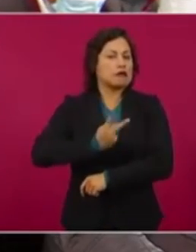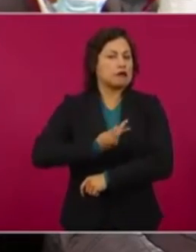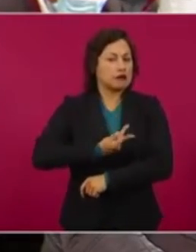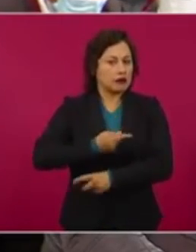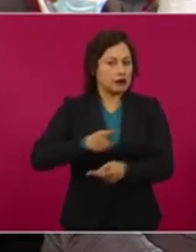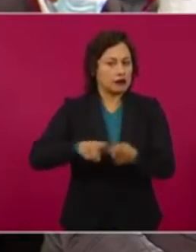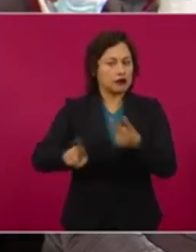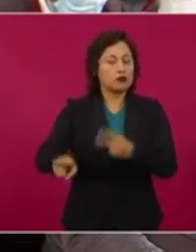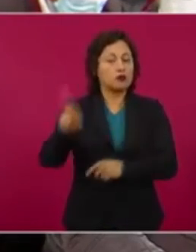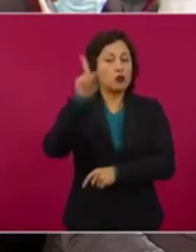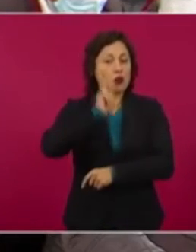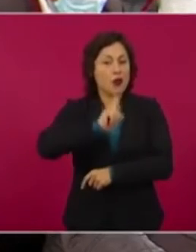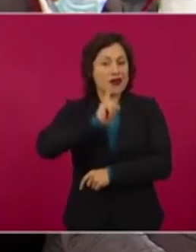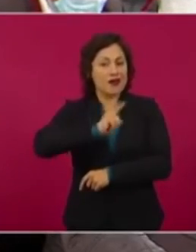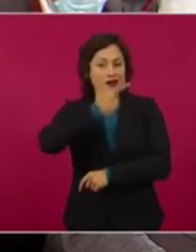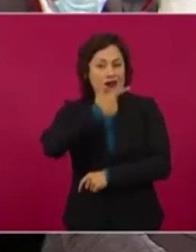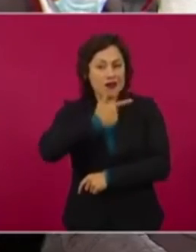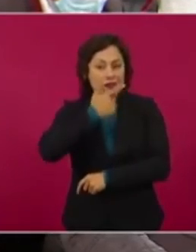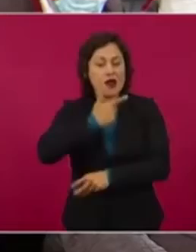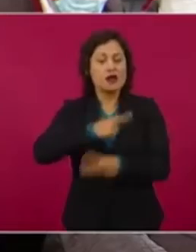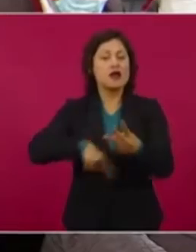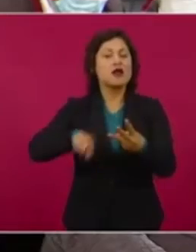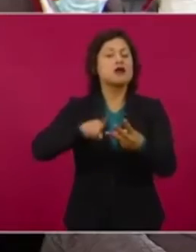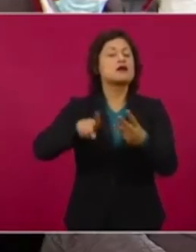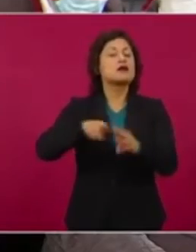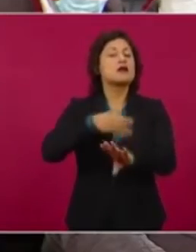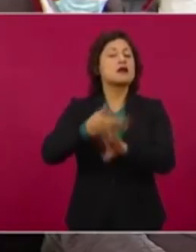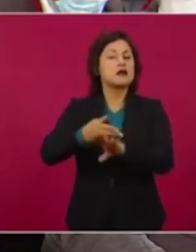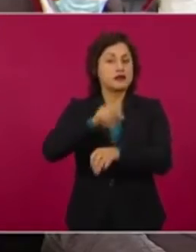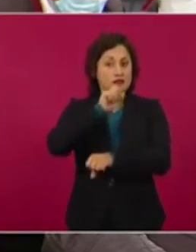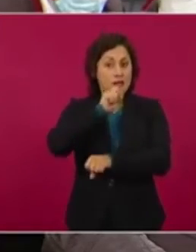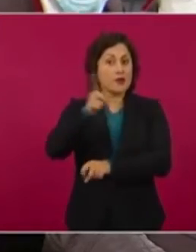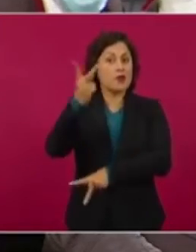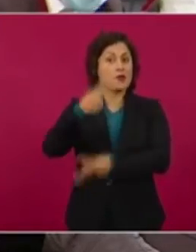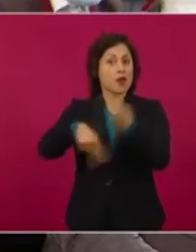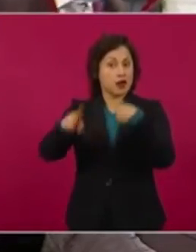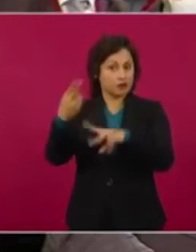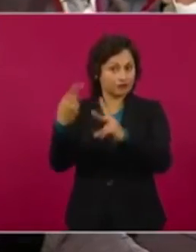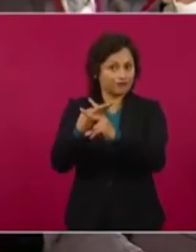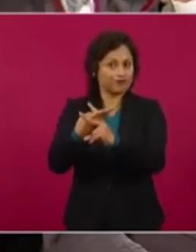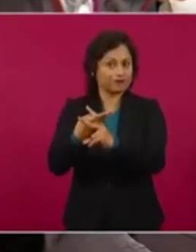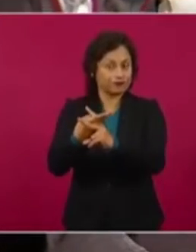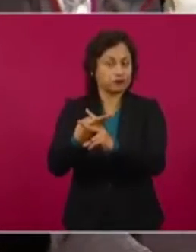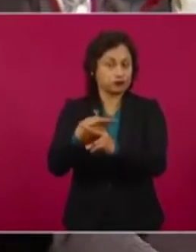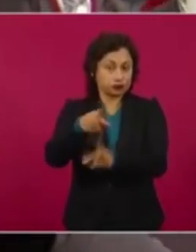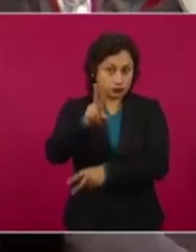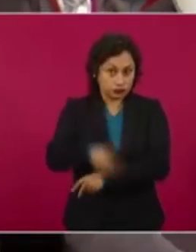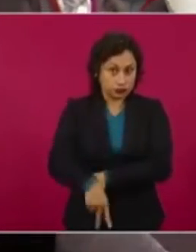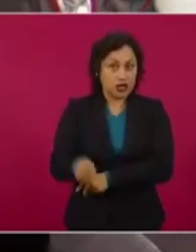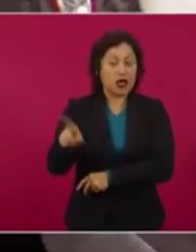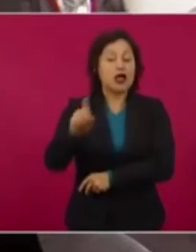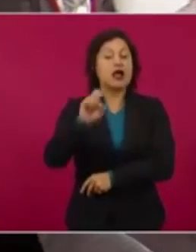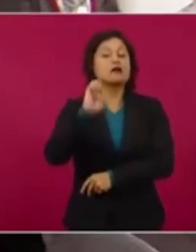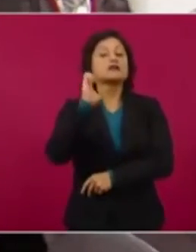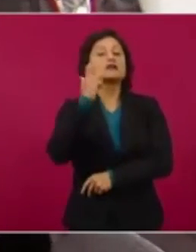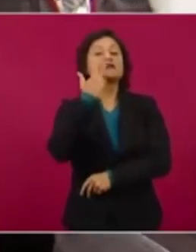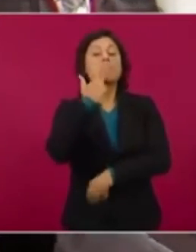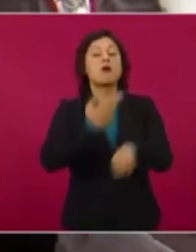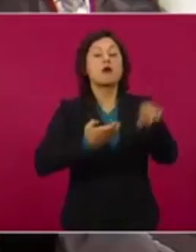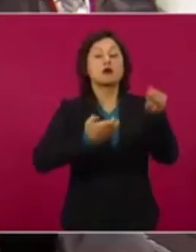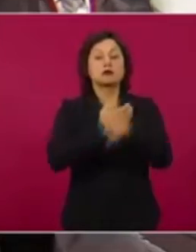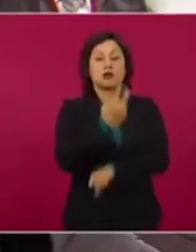mujeres lesbianas y ha generado asesinatos. 2 mujeres en Chihuahua fueron